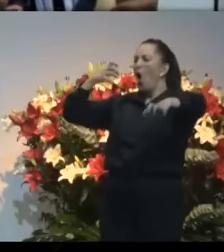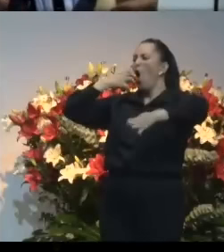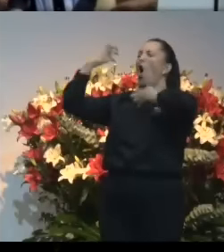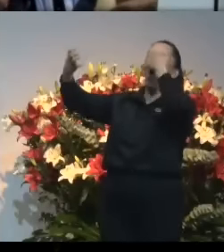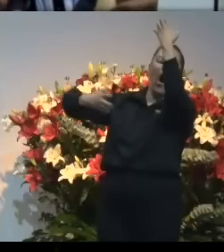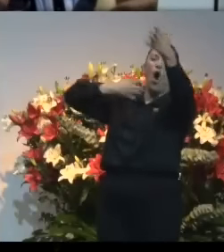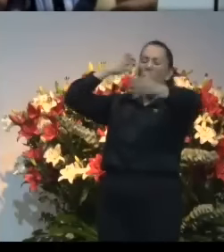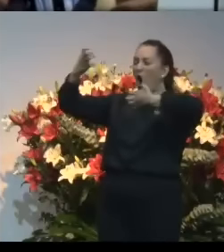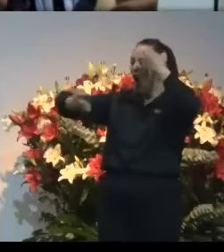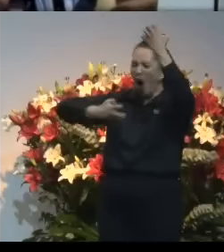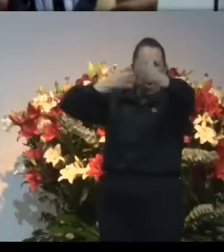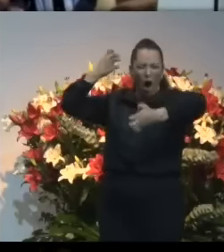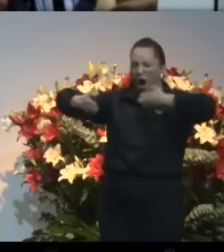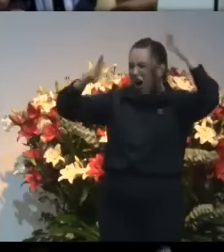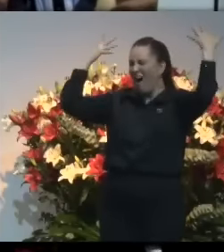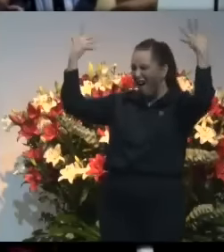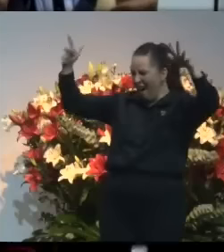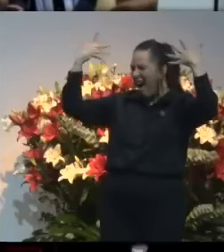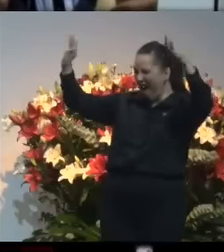Qué gran pregunta.